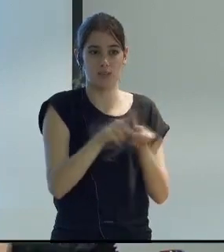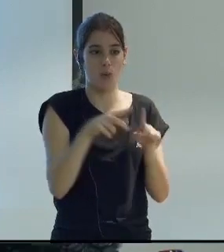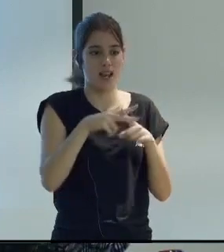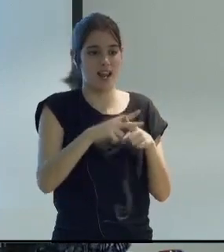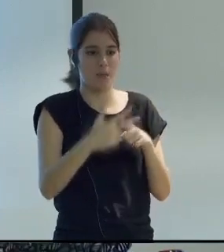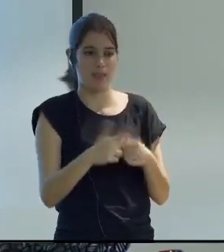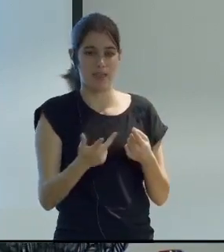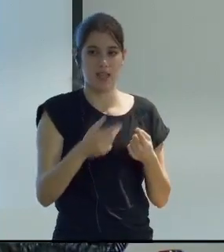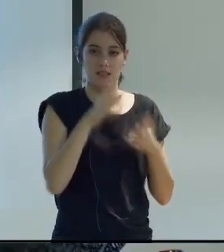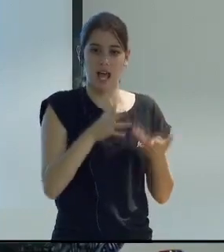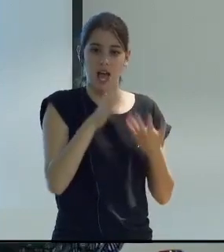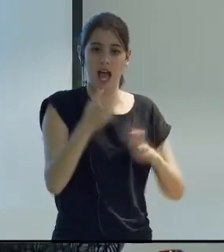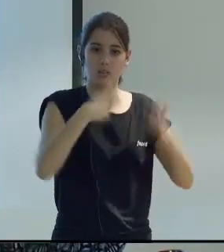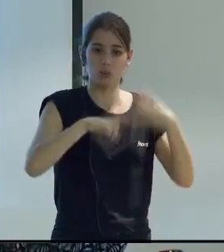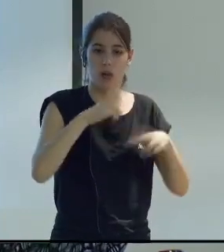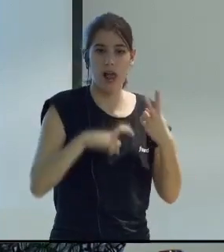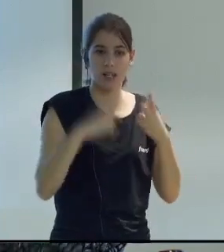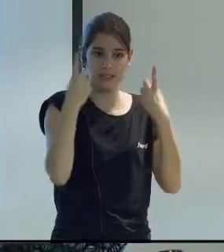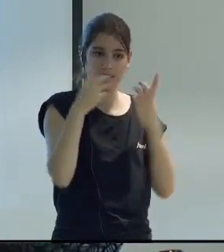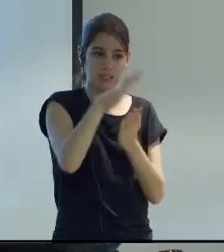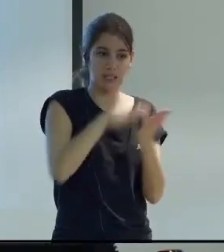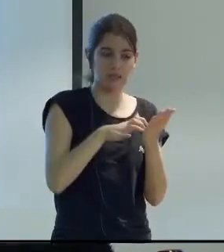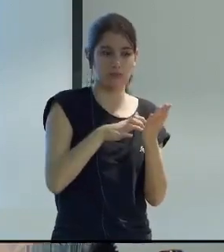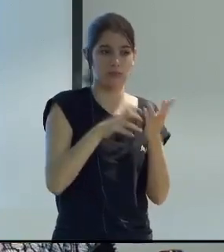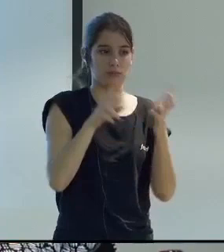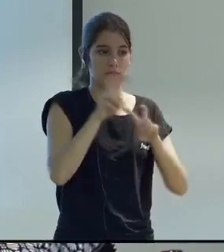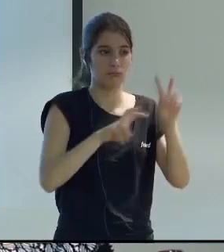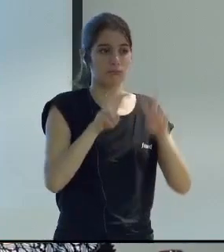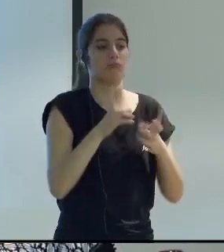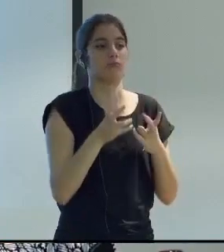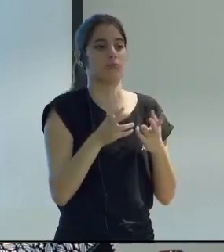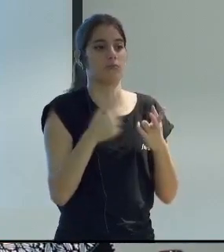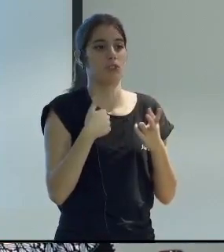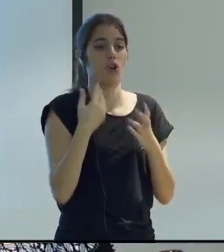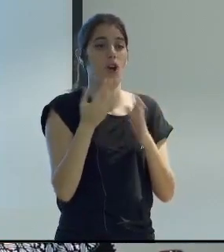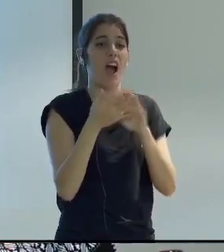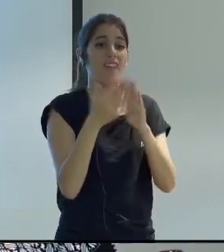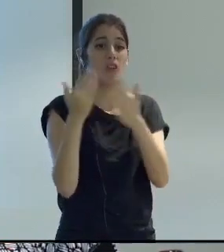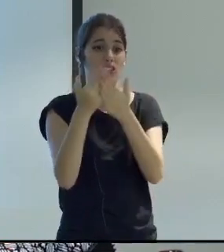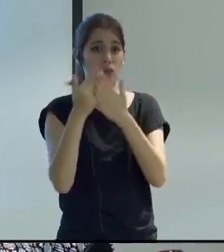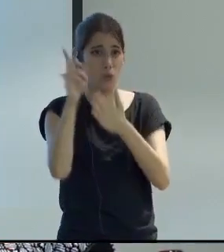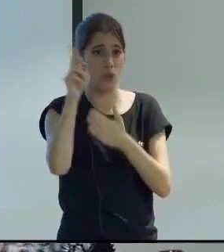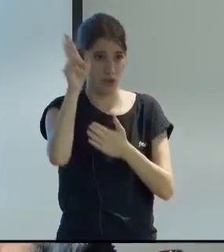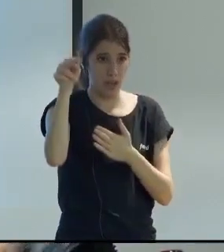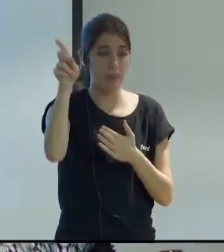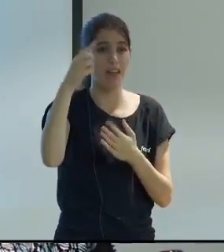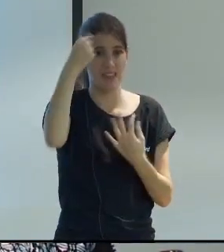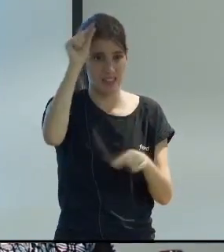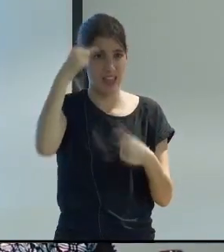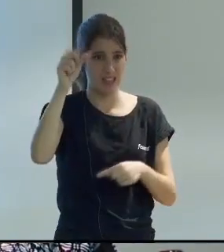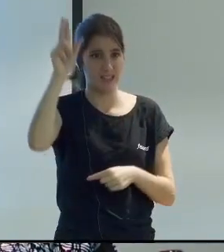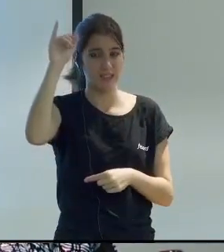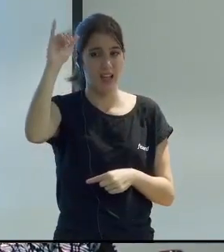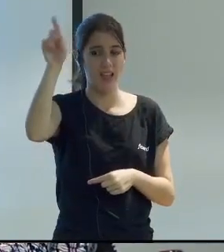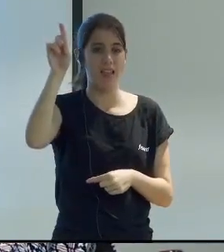los distintos partenariados. He hablado de este estudio. Allí tienen los detalles entre los documentos que